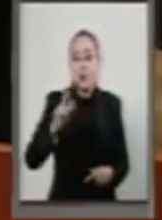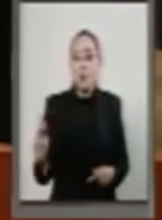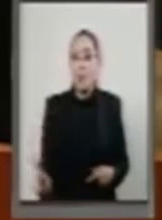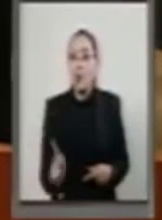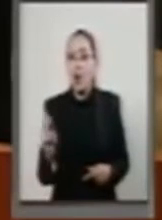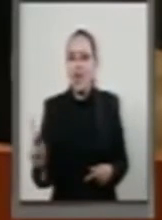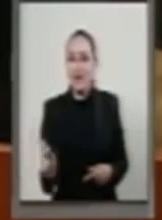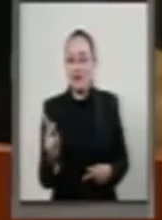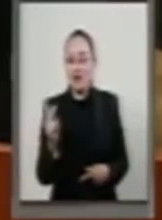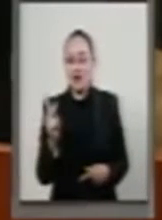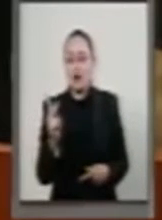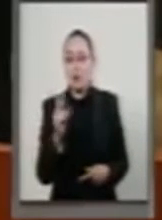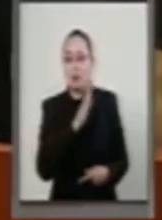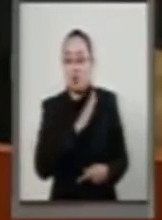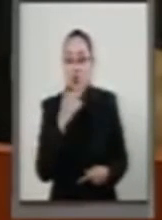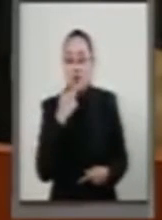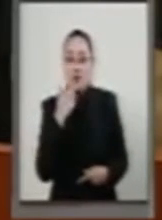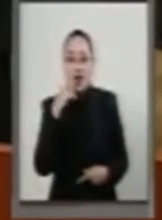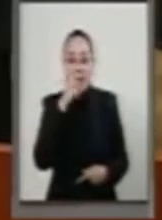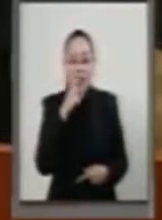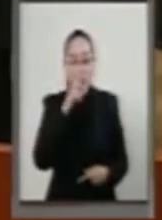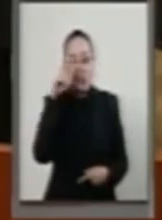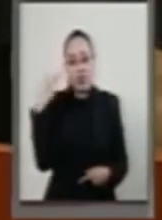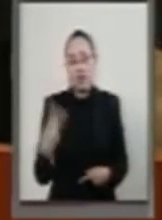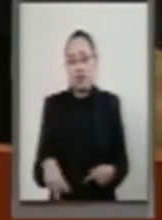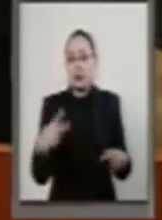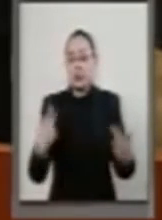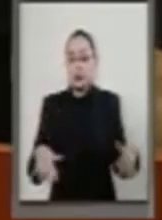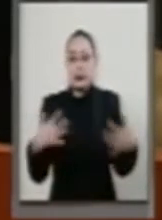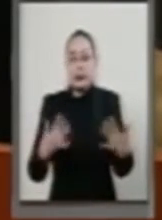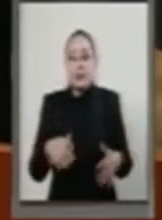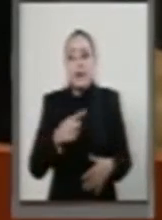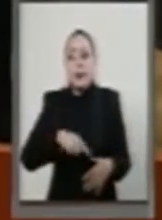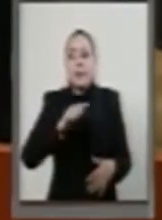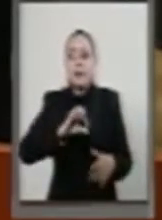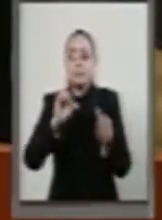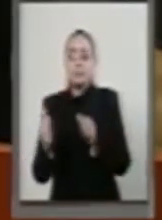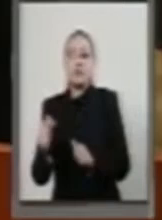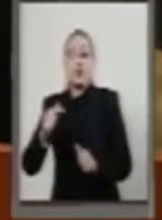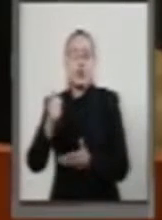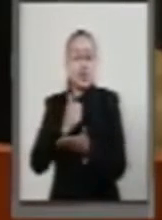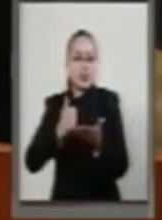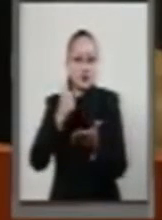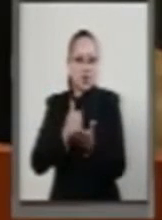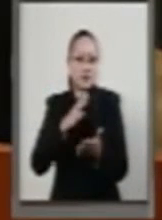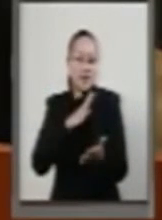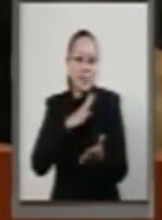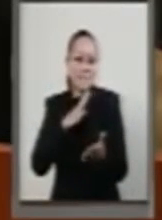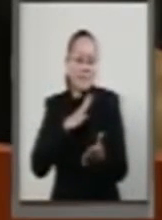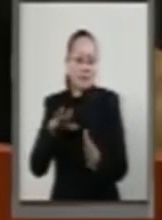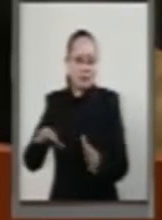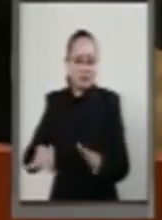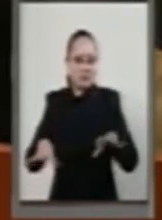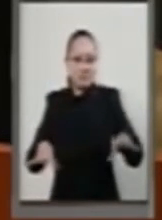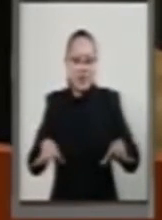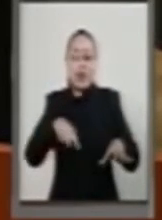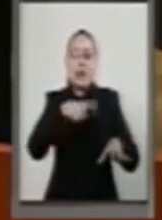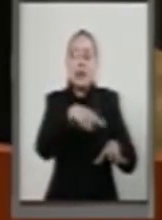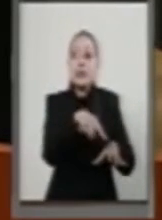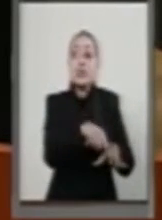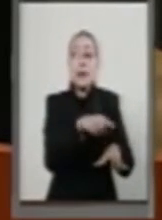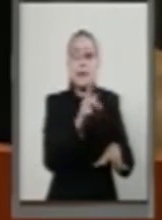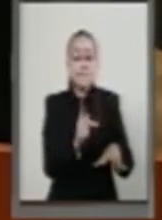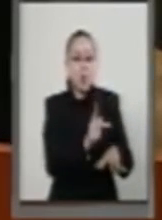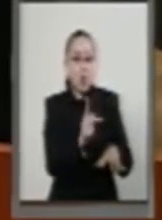es alarmante. En contraste con las zonas urbanas, en la primera tiene acceso al agua cerca